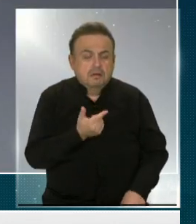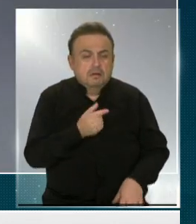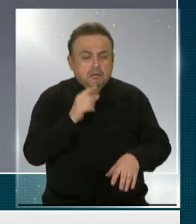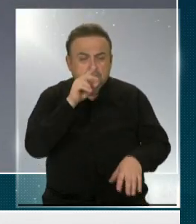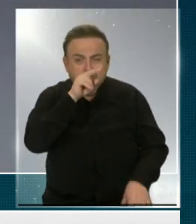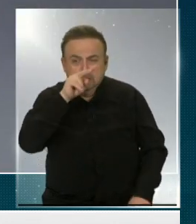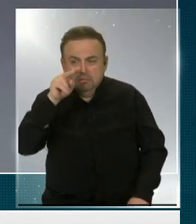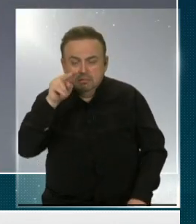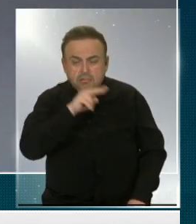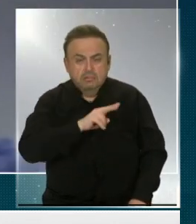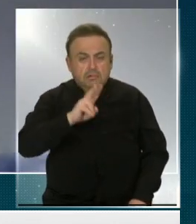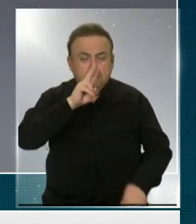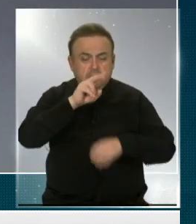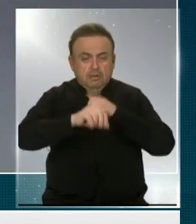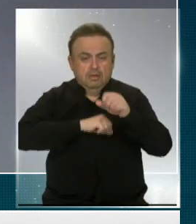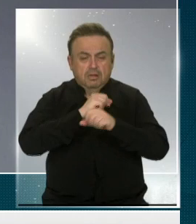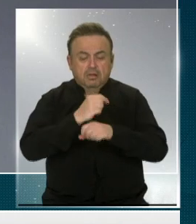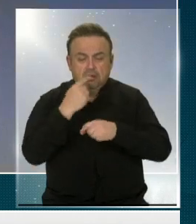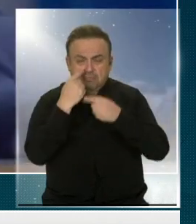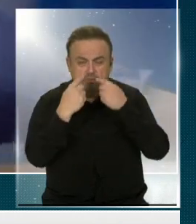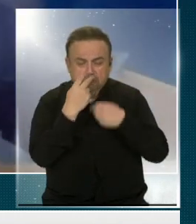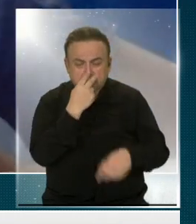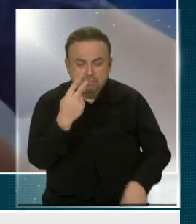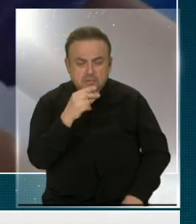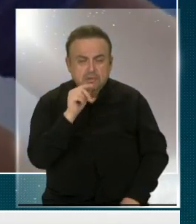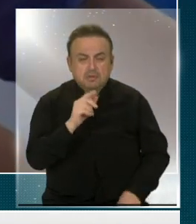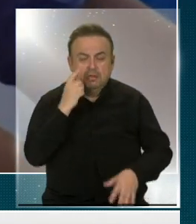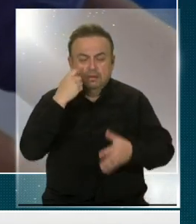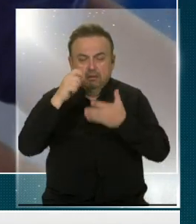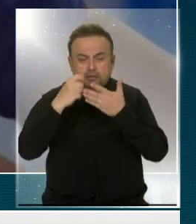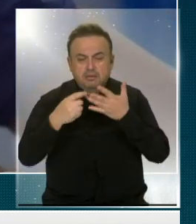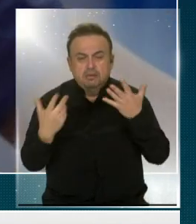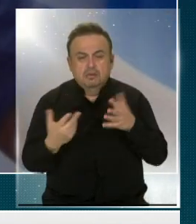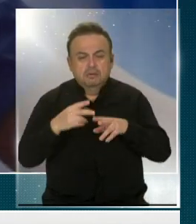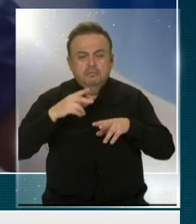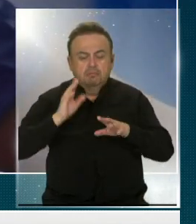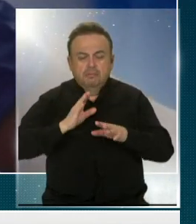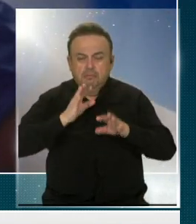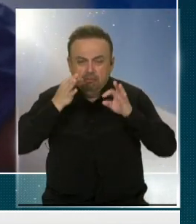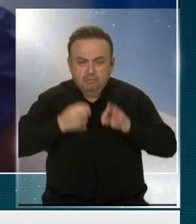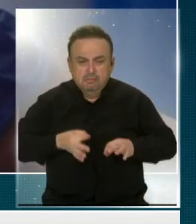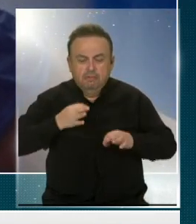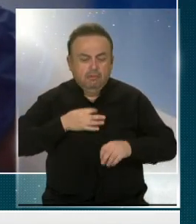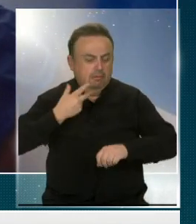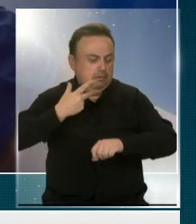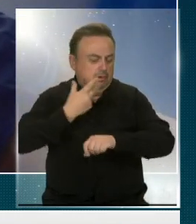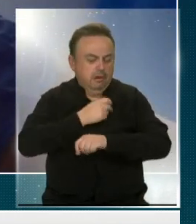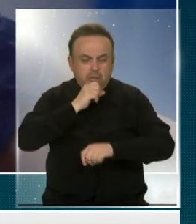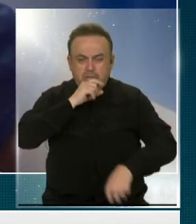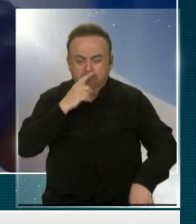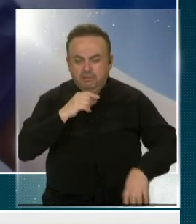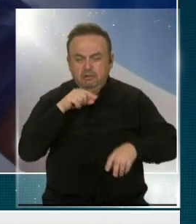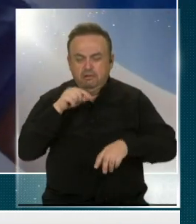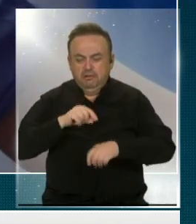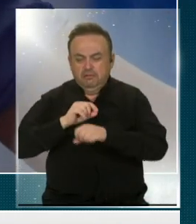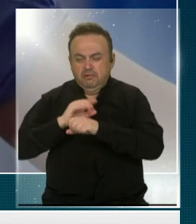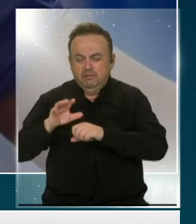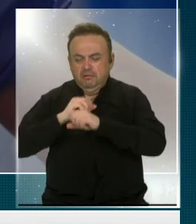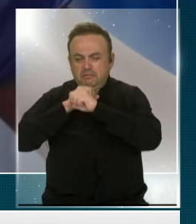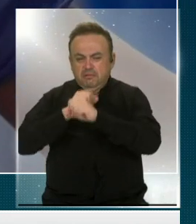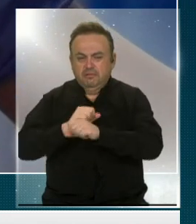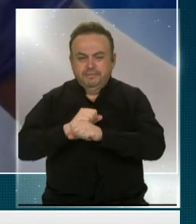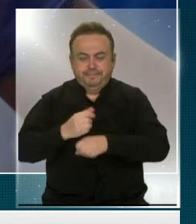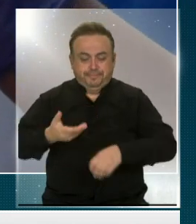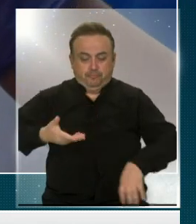cerca de dos años para evaluar cuál es la eficacia de la vacuna contra la posibilidad de